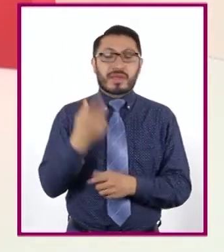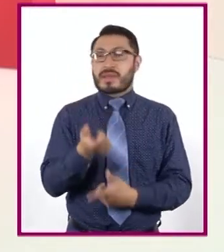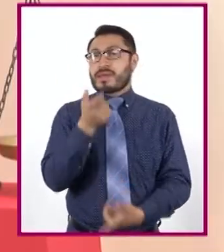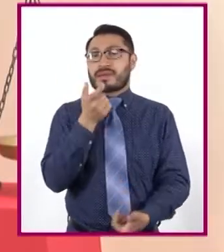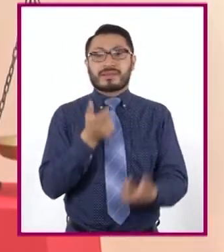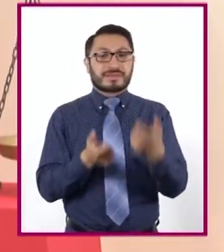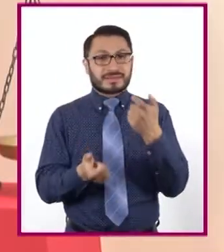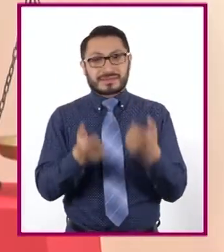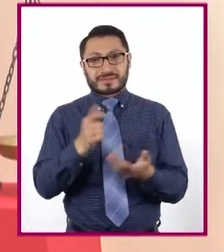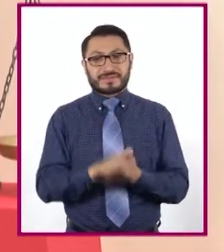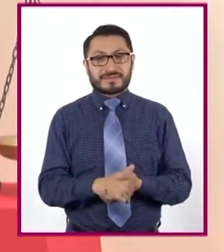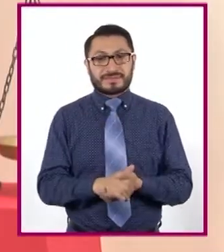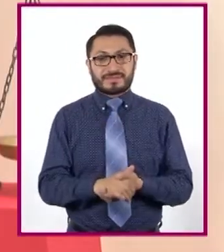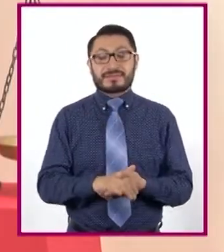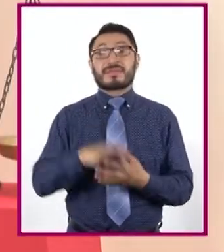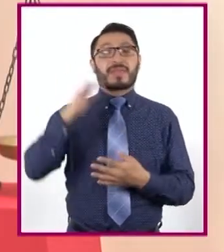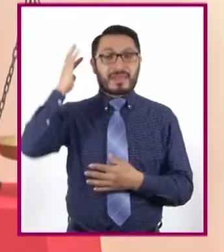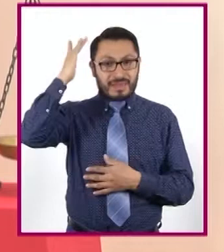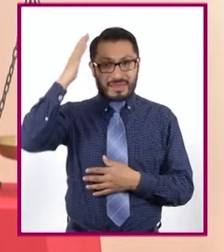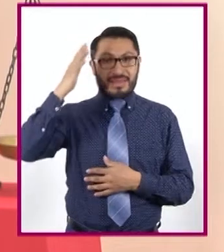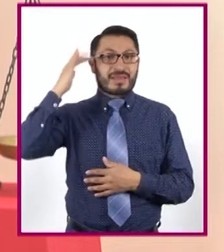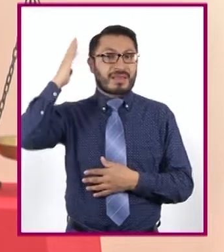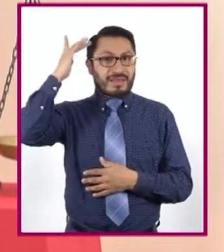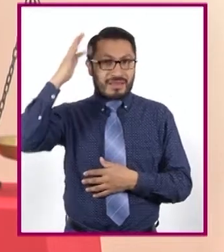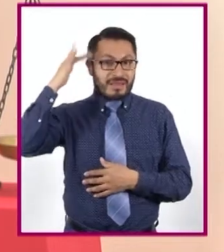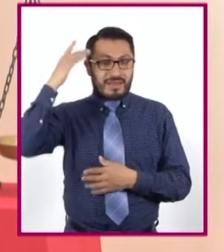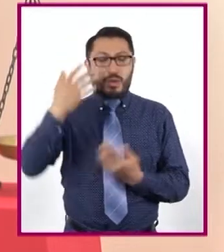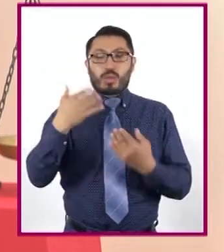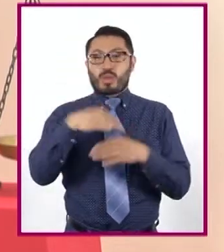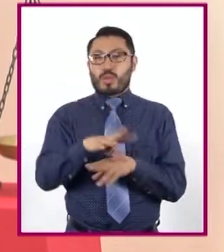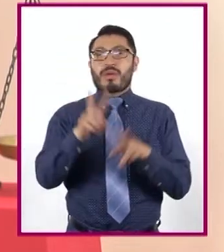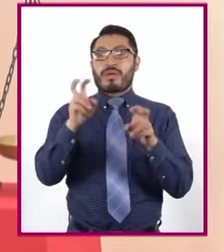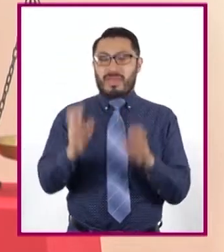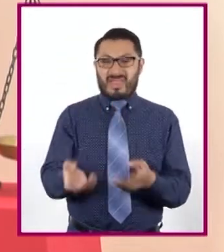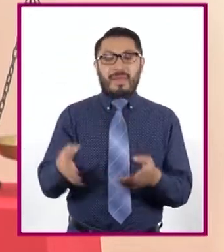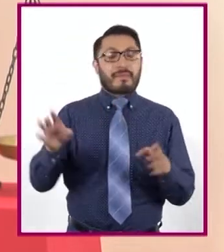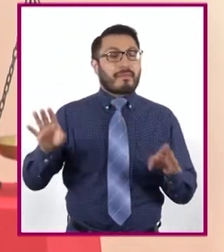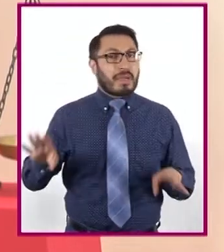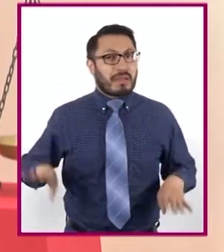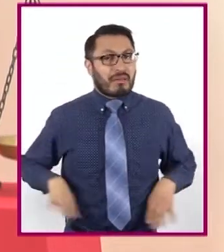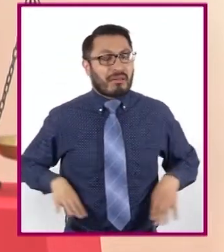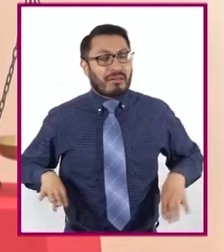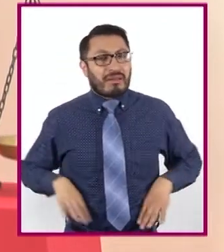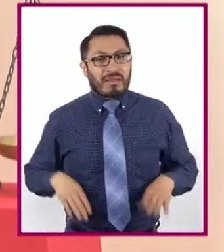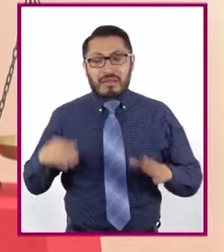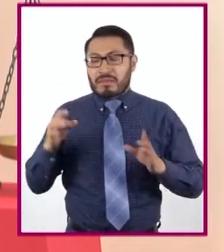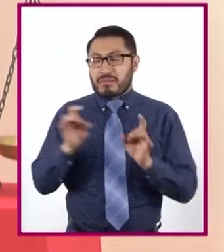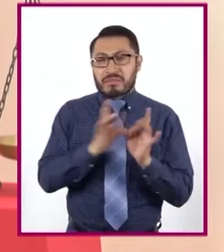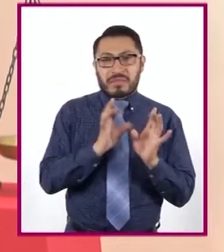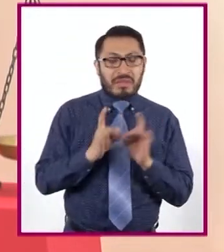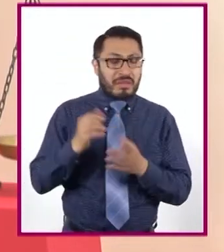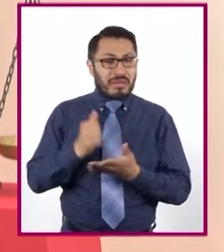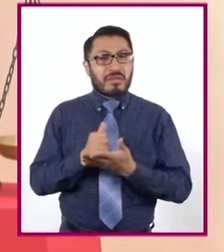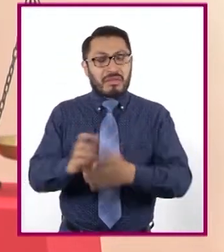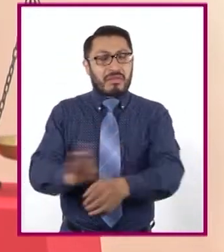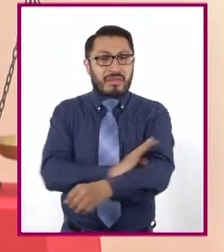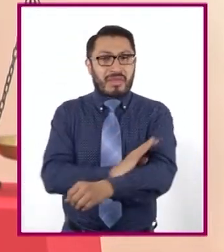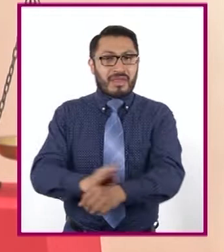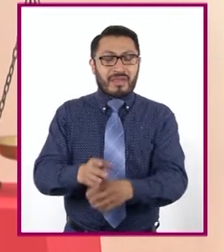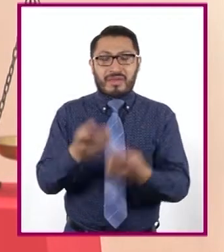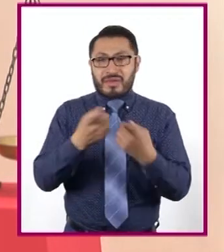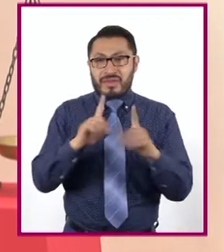económico. Reflexionaremos también acerca de las condiciones que favorecen el desarrollo integral en su